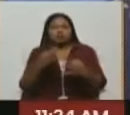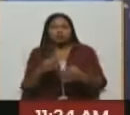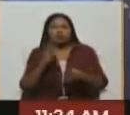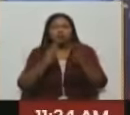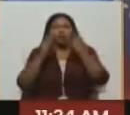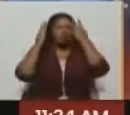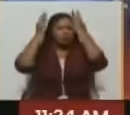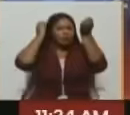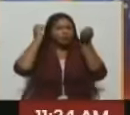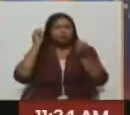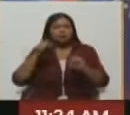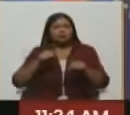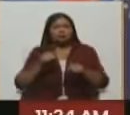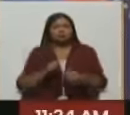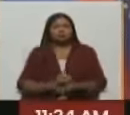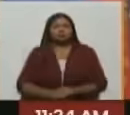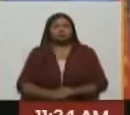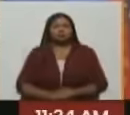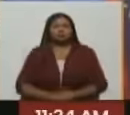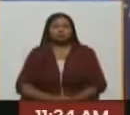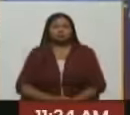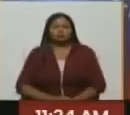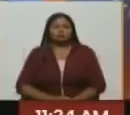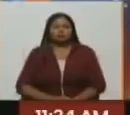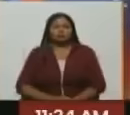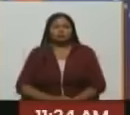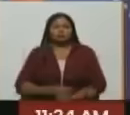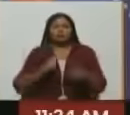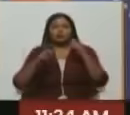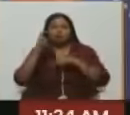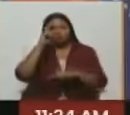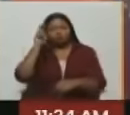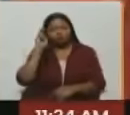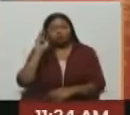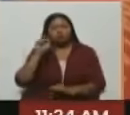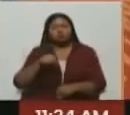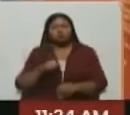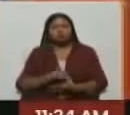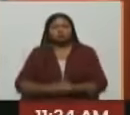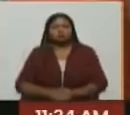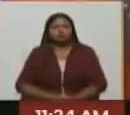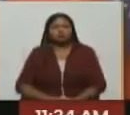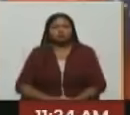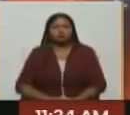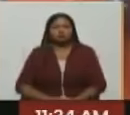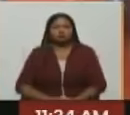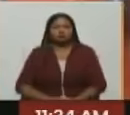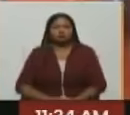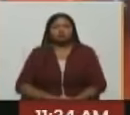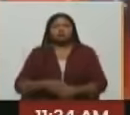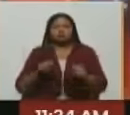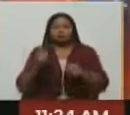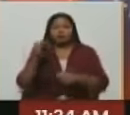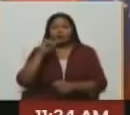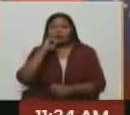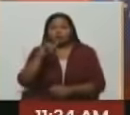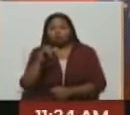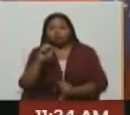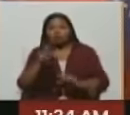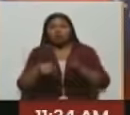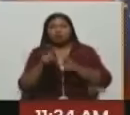que sí, hay unos cónsules que sí, sí lo denuncian.